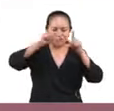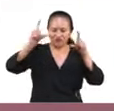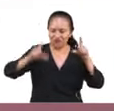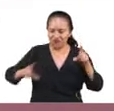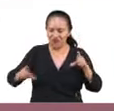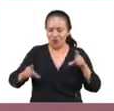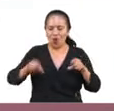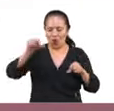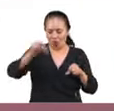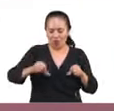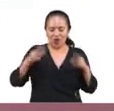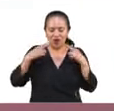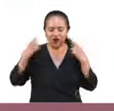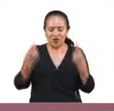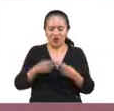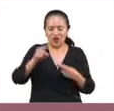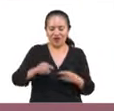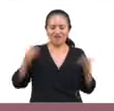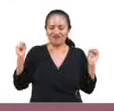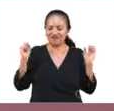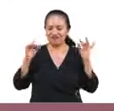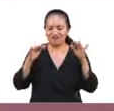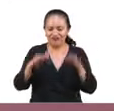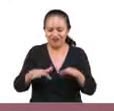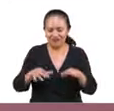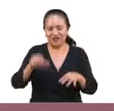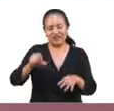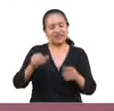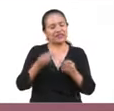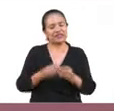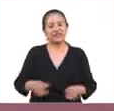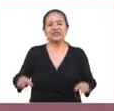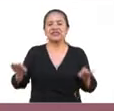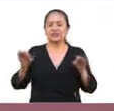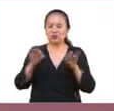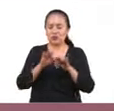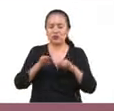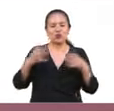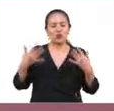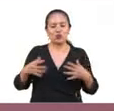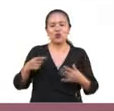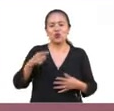de nuestro país. Es importante señalar que en próximos días